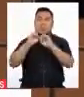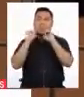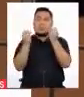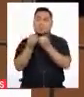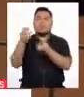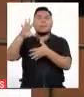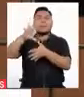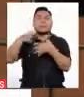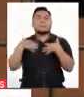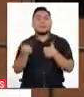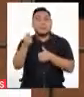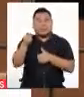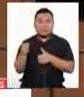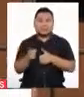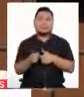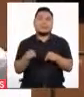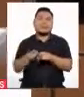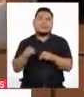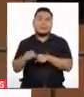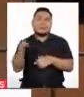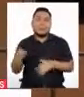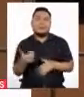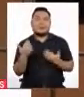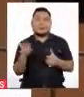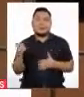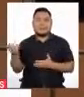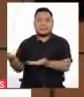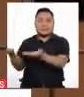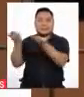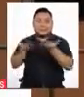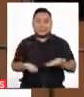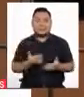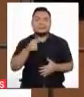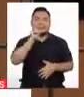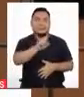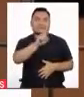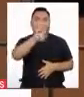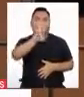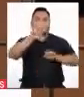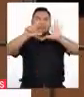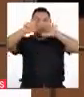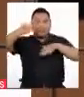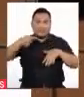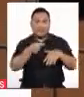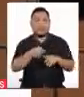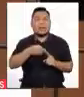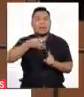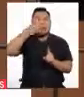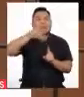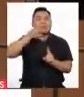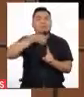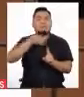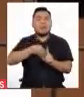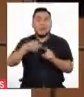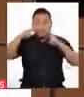Panamericana de la Salud también nos ha entregado 127 mil pruebas moleculares,